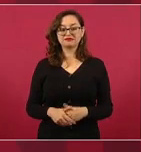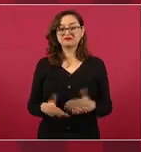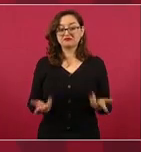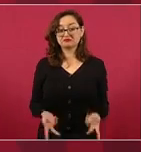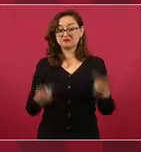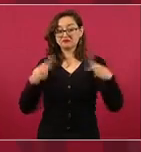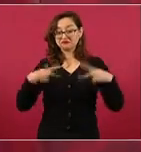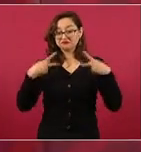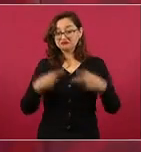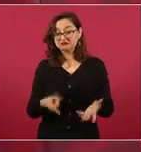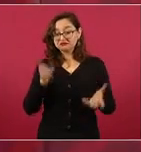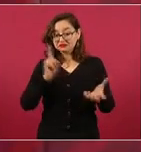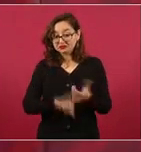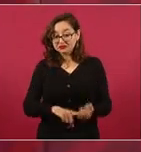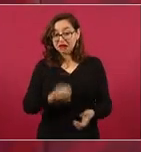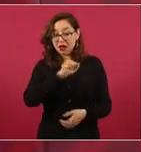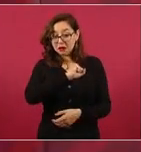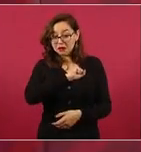perverso,